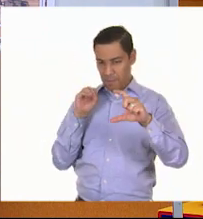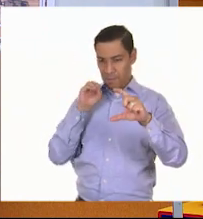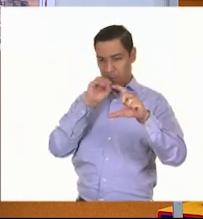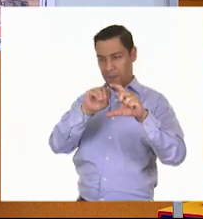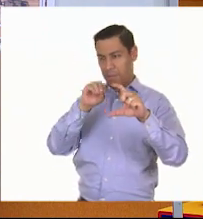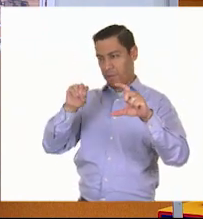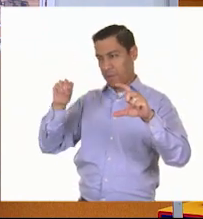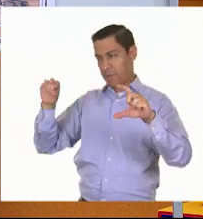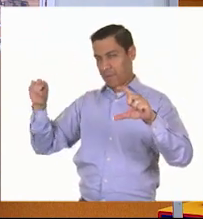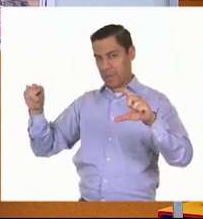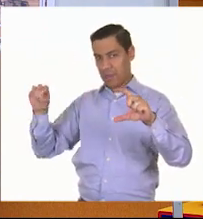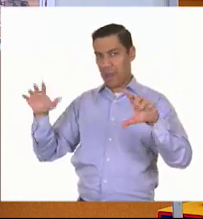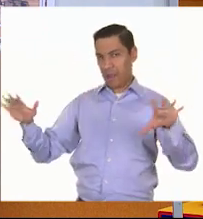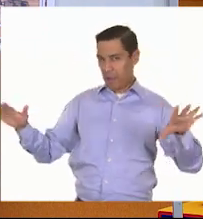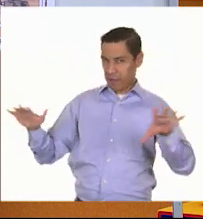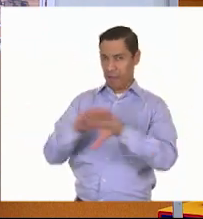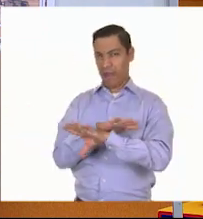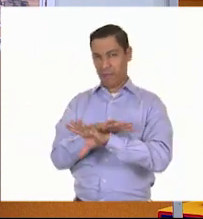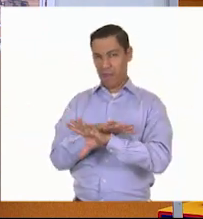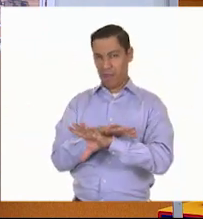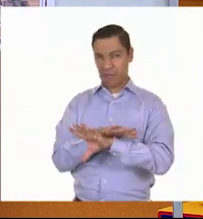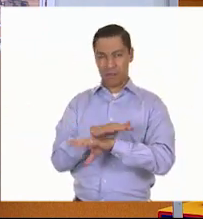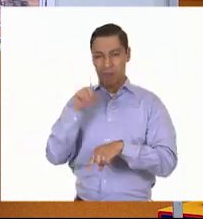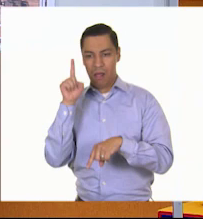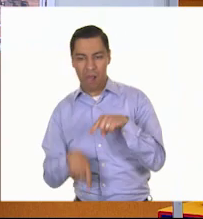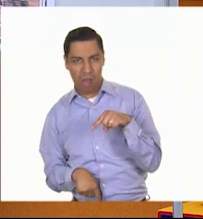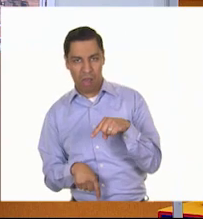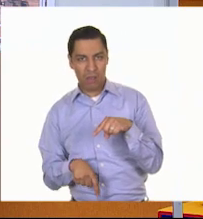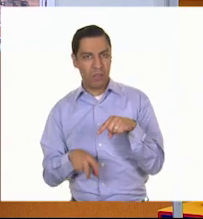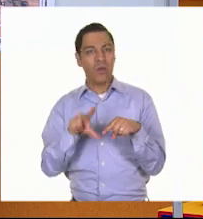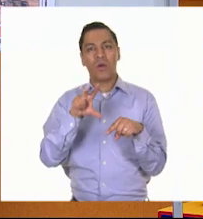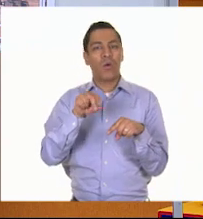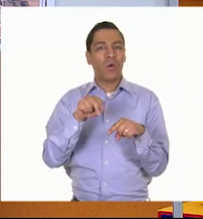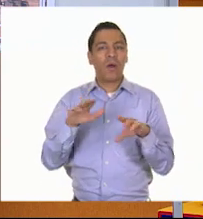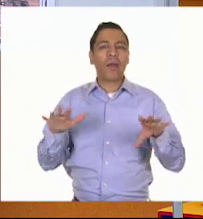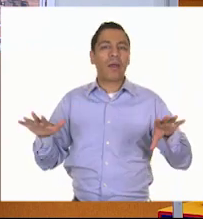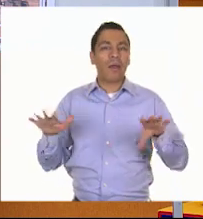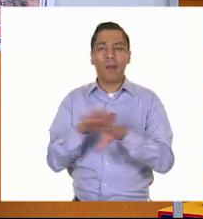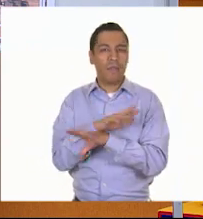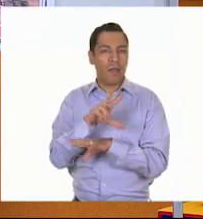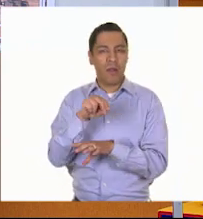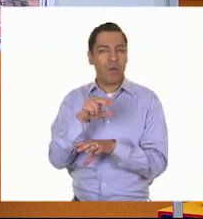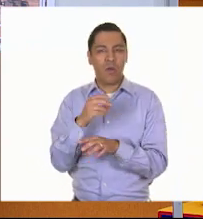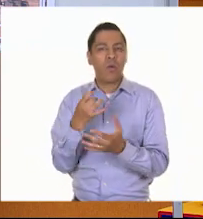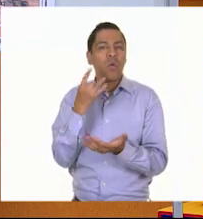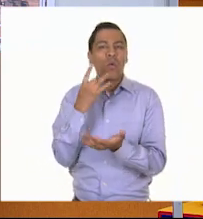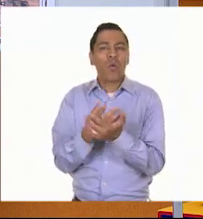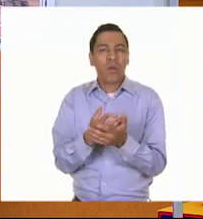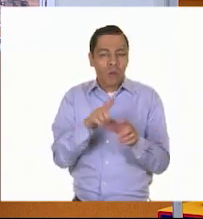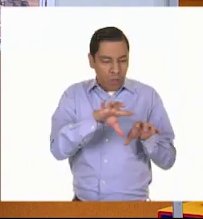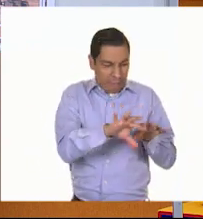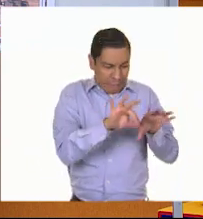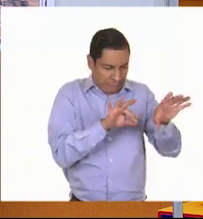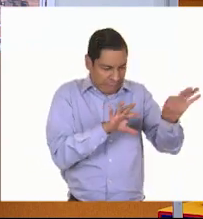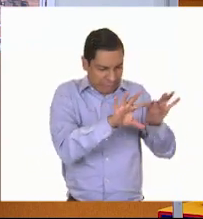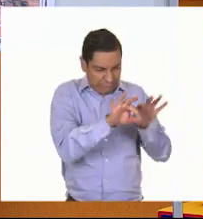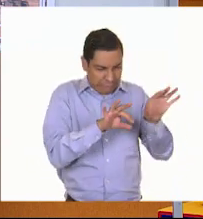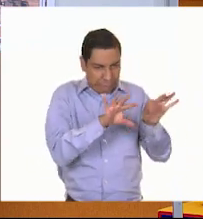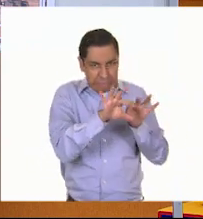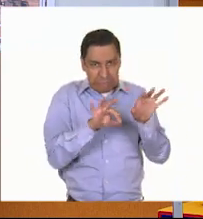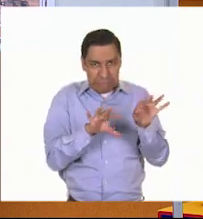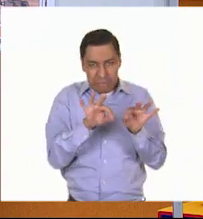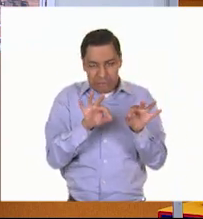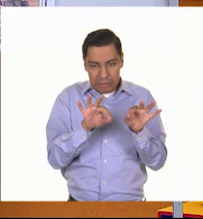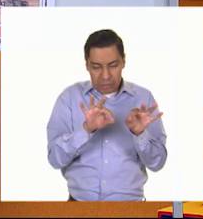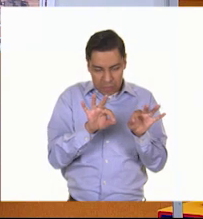cambiar las ideas del autor o autora de la nota. Ah, muy bien. Y sobre todo, sin cambiar su sentido. Uh-huh. Ahora ya pueden compartir su resumen con